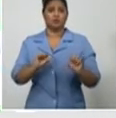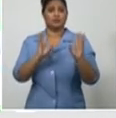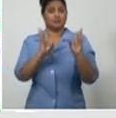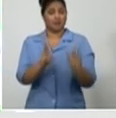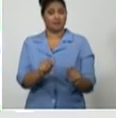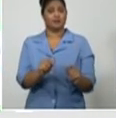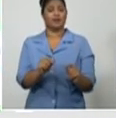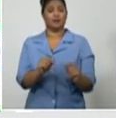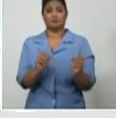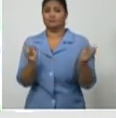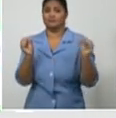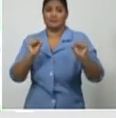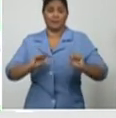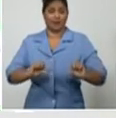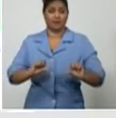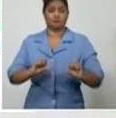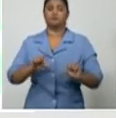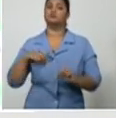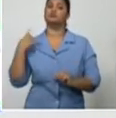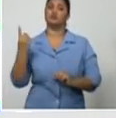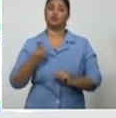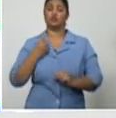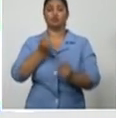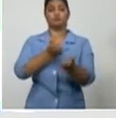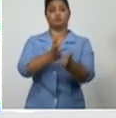se está trabajando. Se